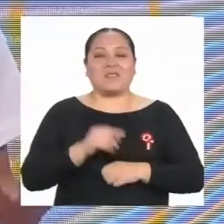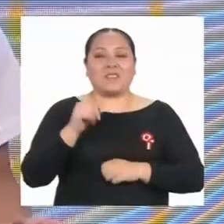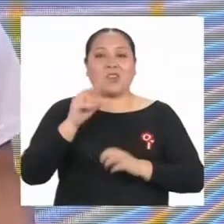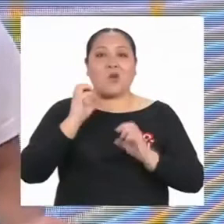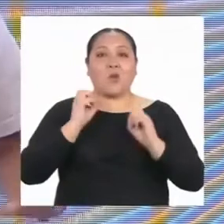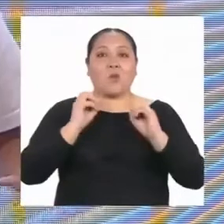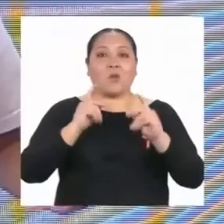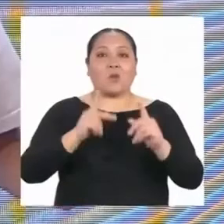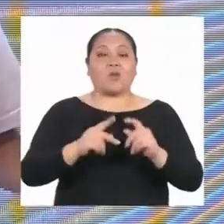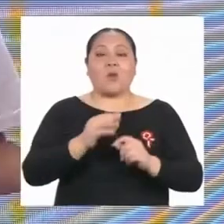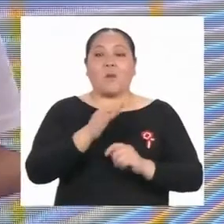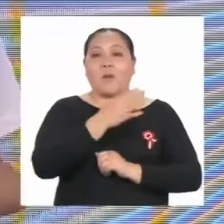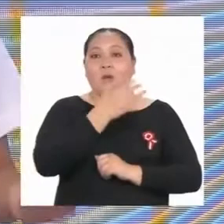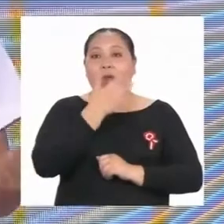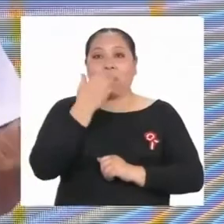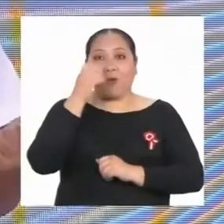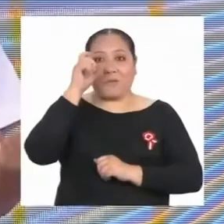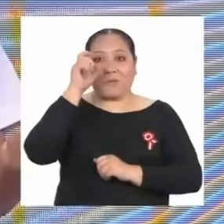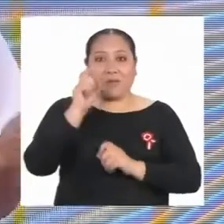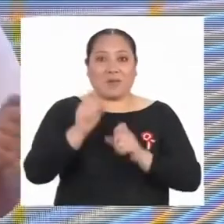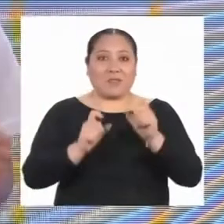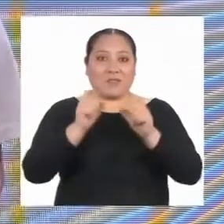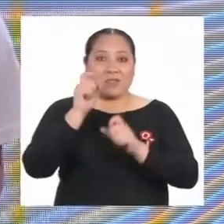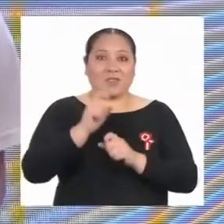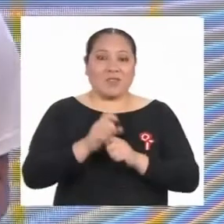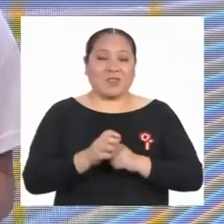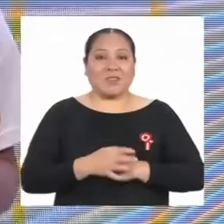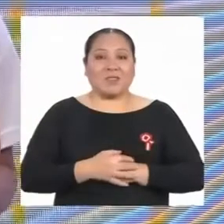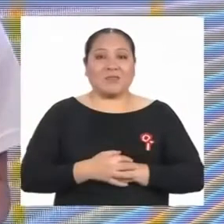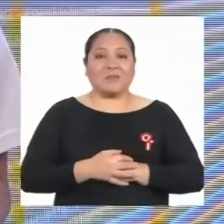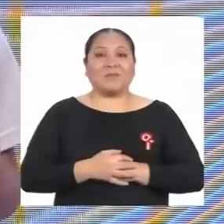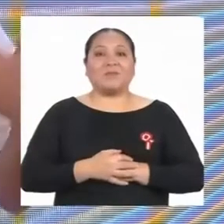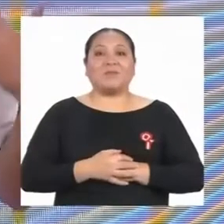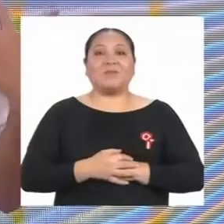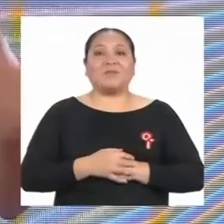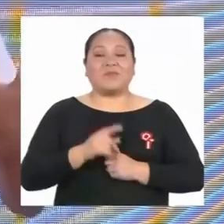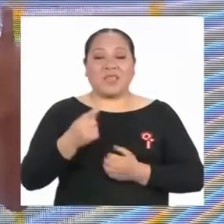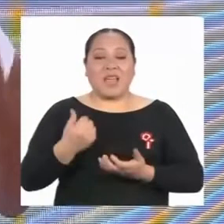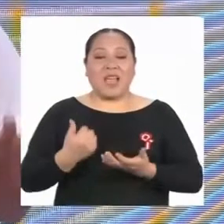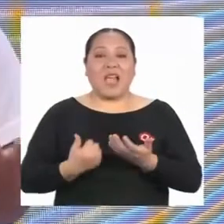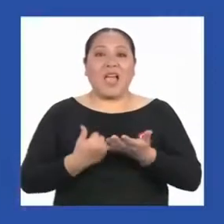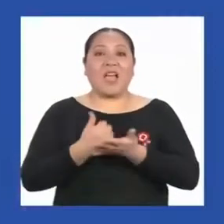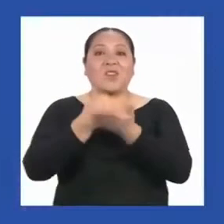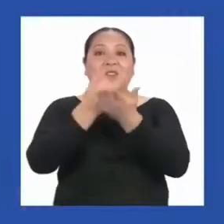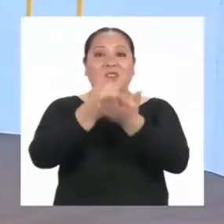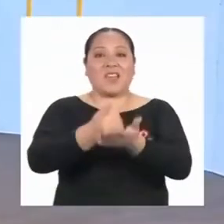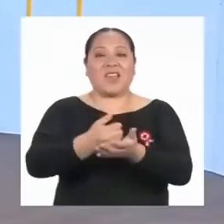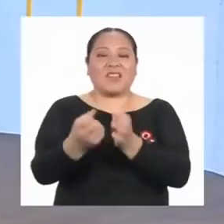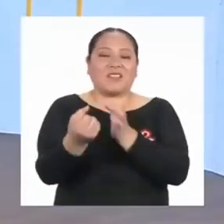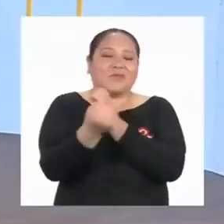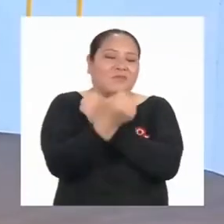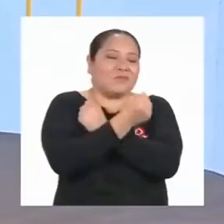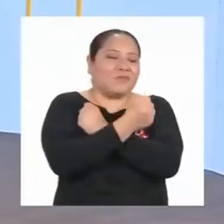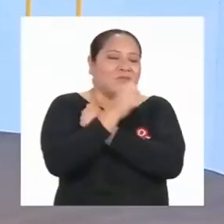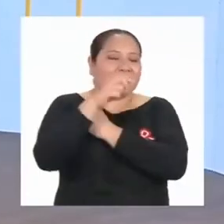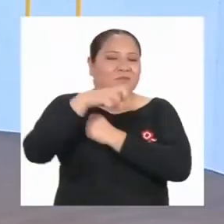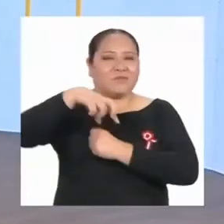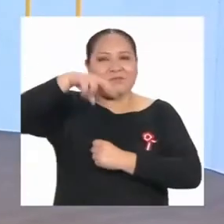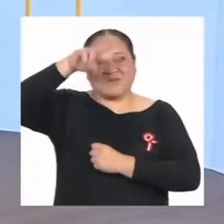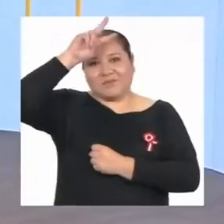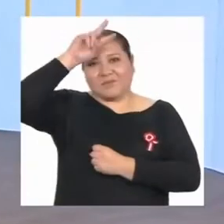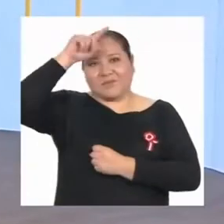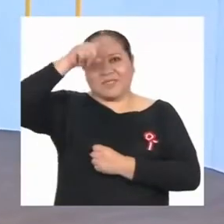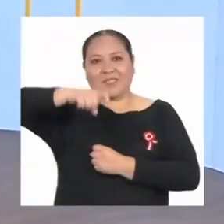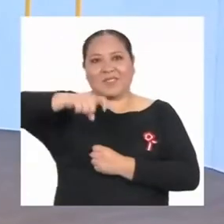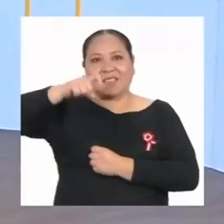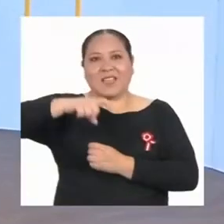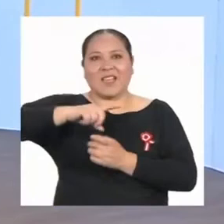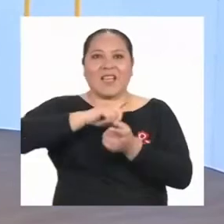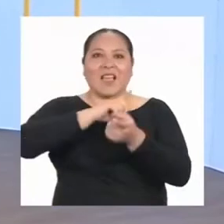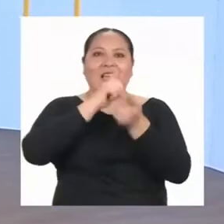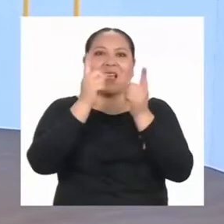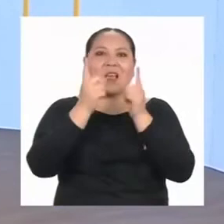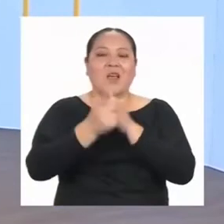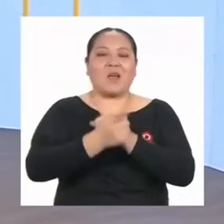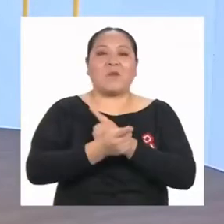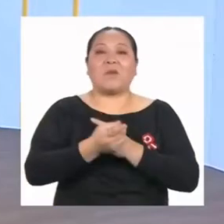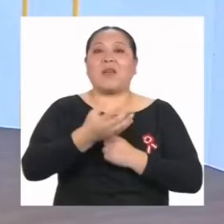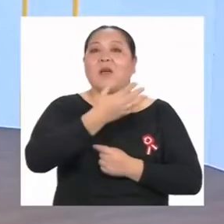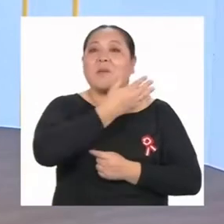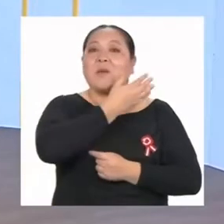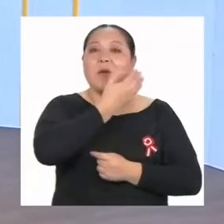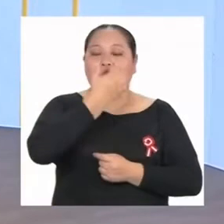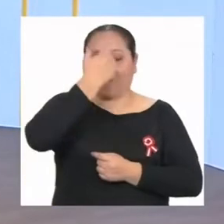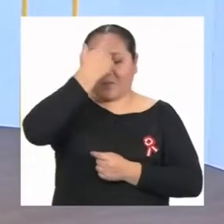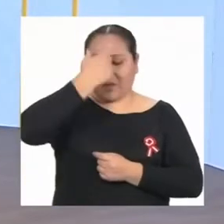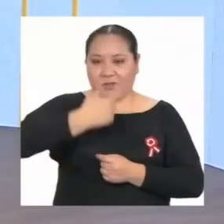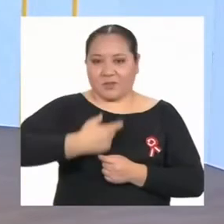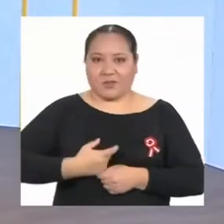ser mejores ciudadanas y ciudadanos y así aportar a nuestro amado Perú. Lo que necesitamos es convertirnos en la mejor versión